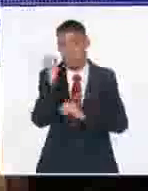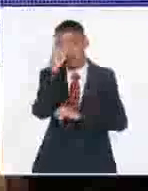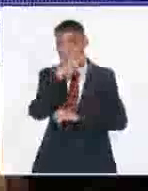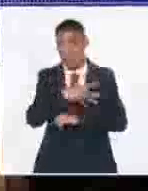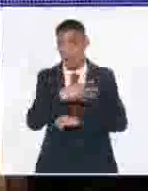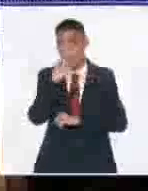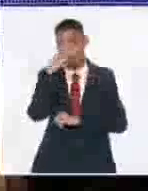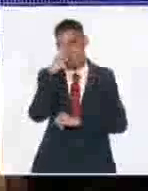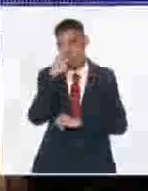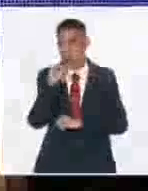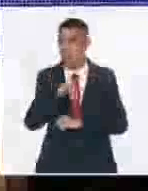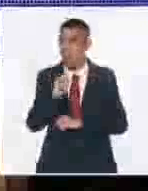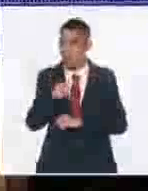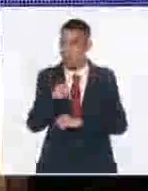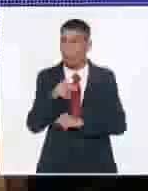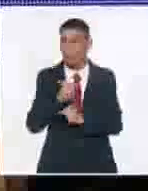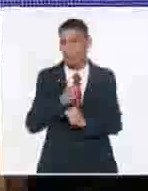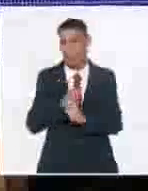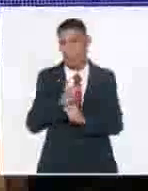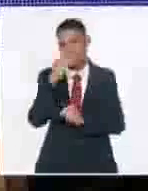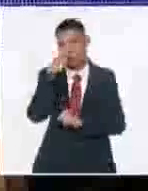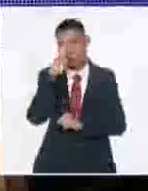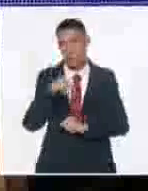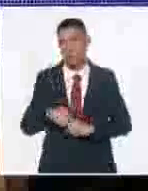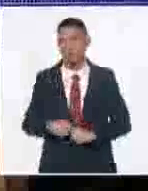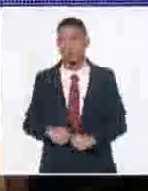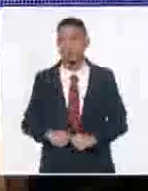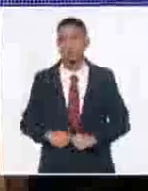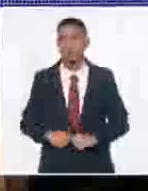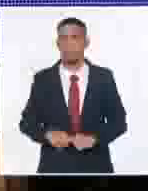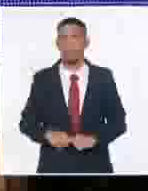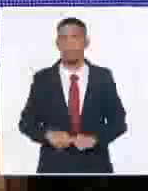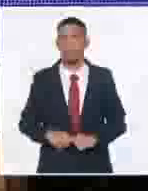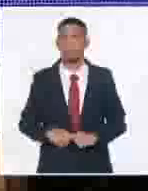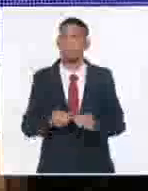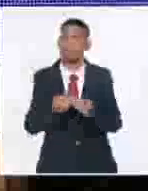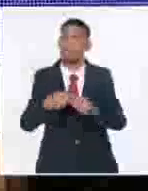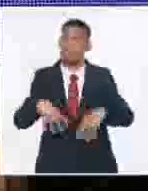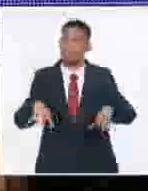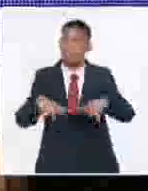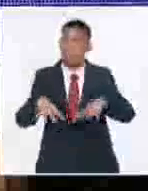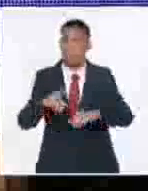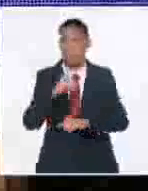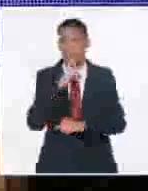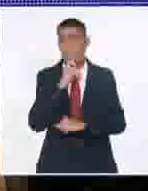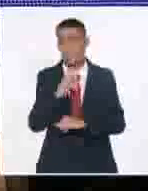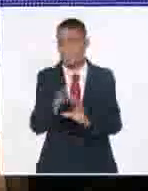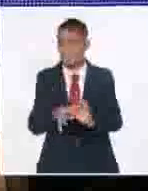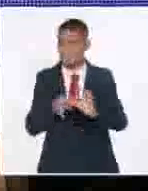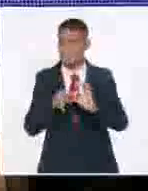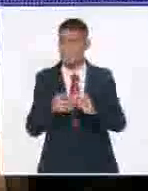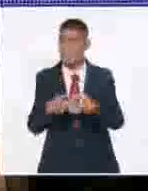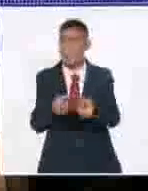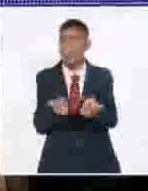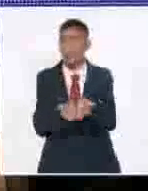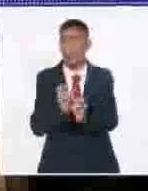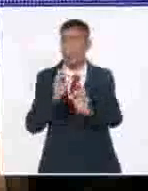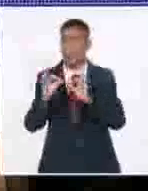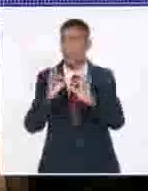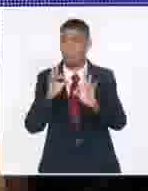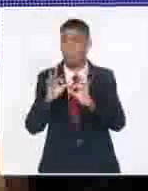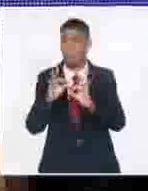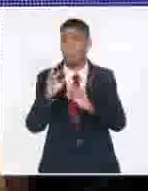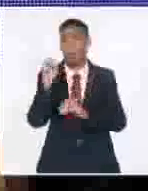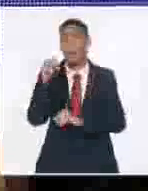Cuba. En la gravísima coyuntura actual, el Consejo de Seguridad de las